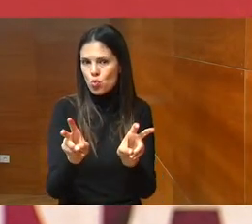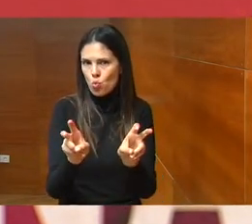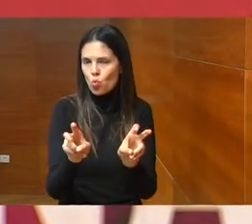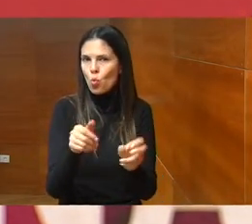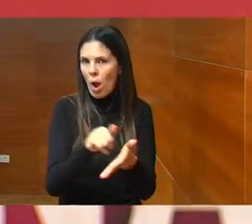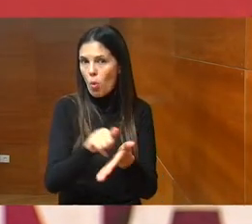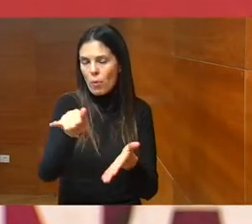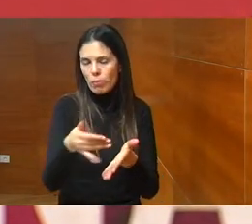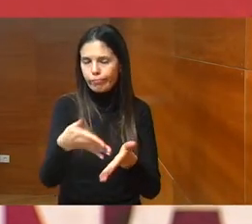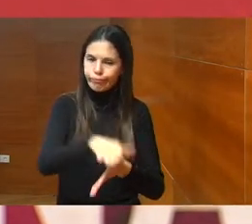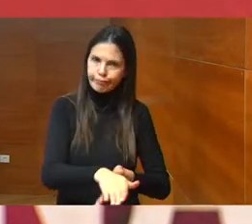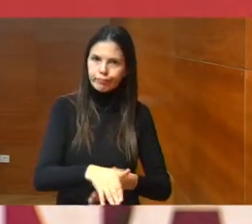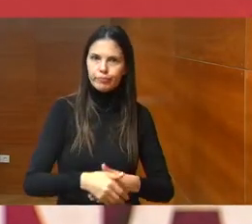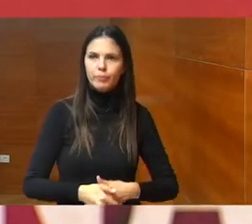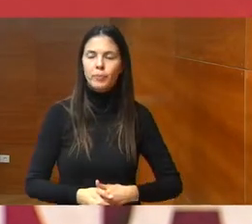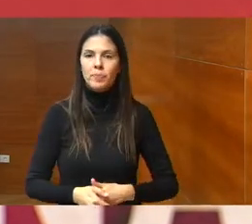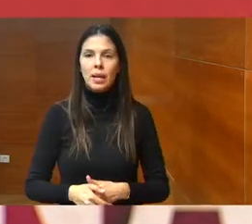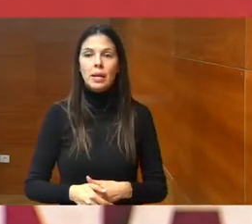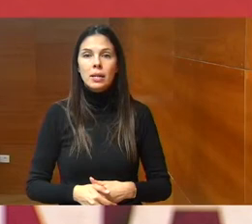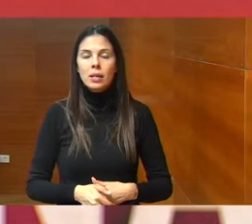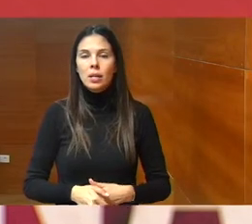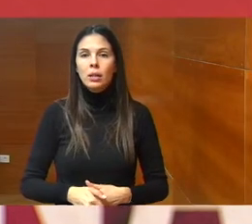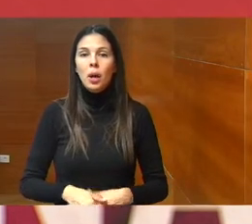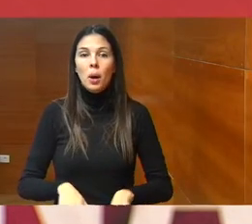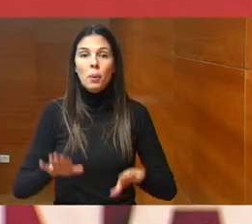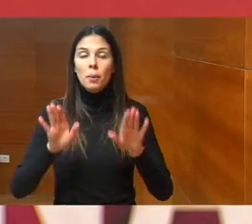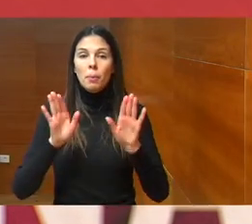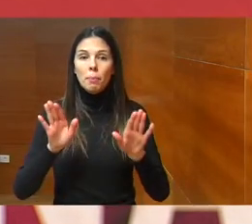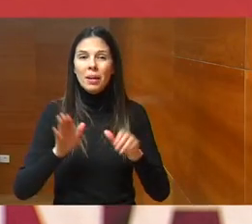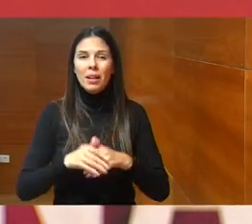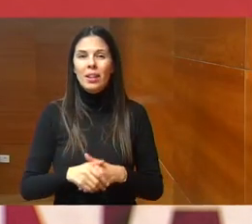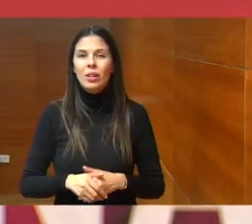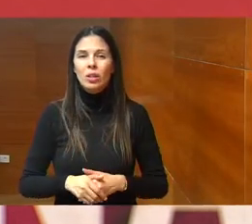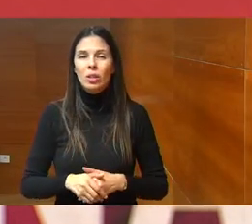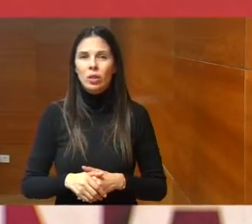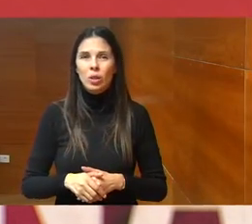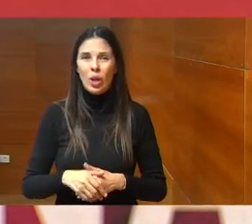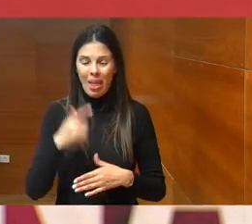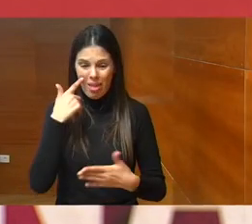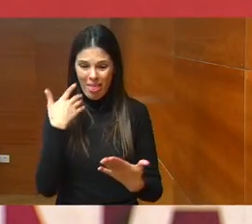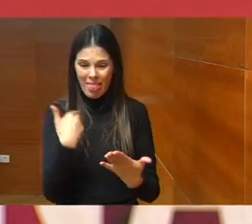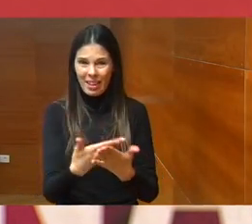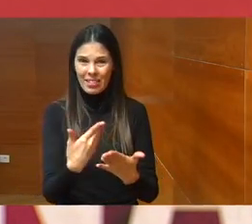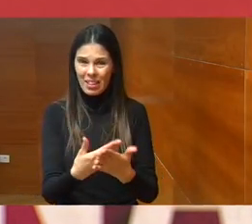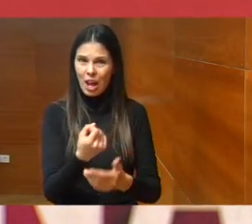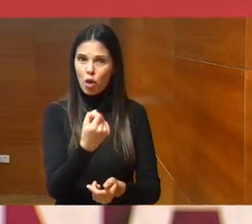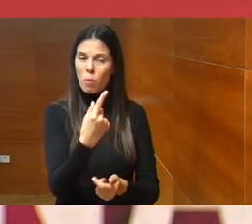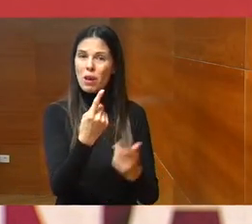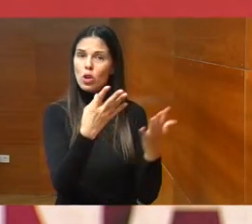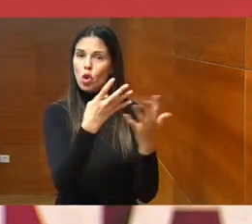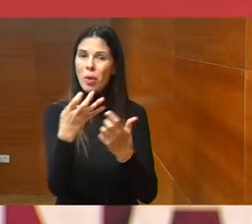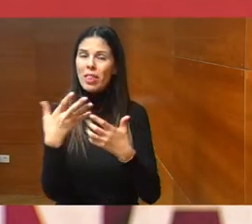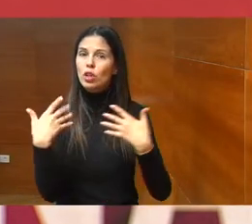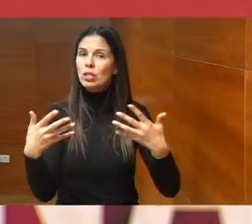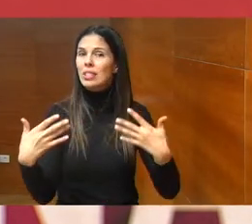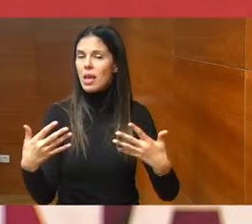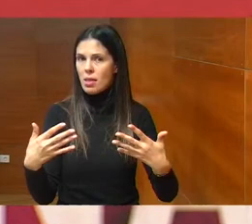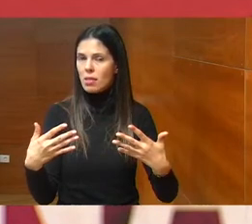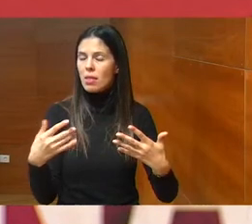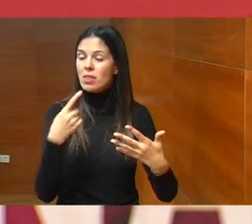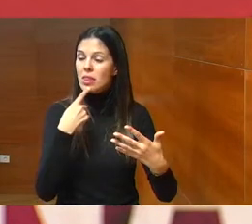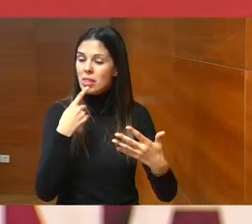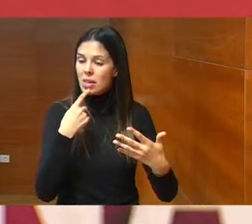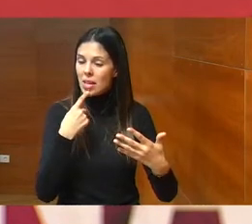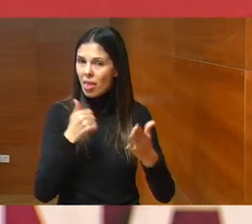avión de todos sus proyectos estos certificados de 1910 estamos hablando que